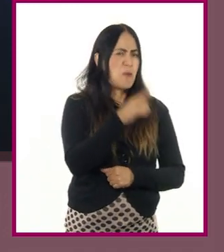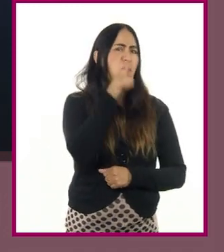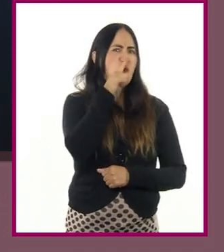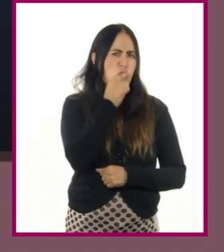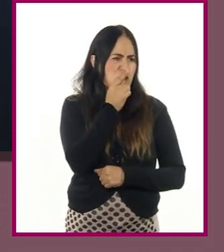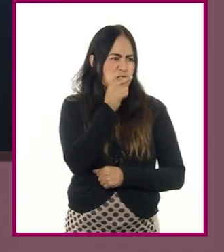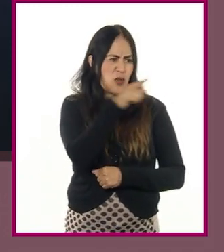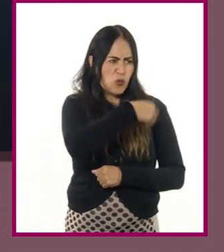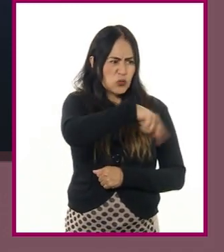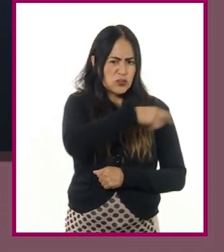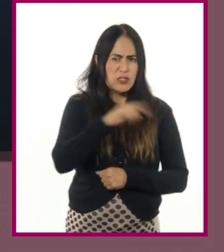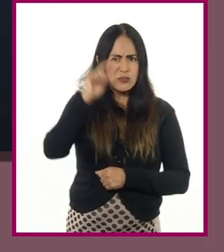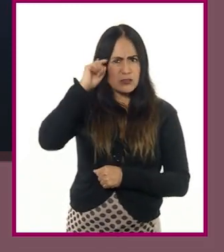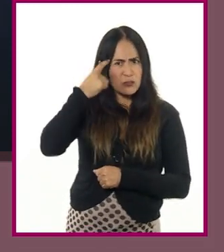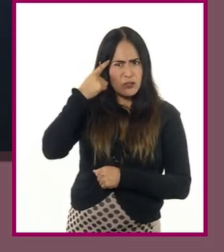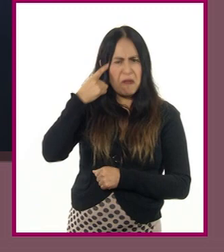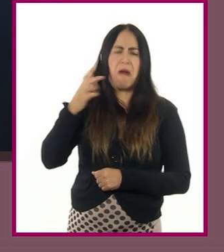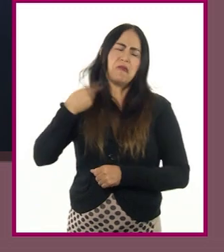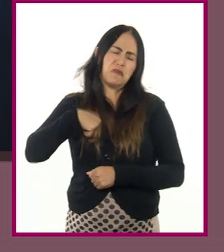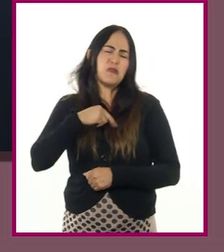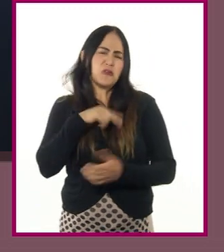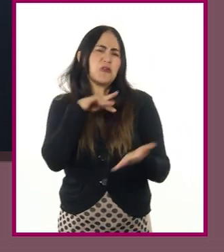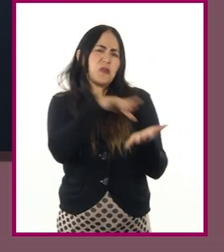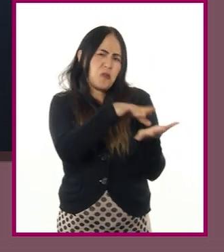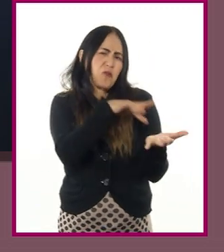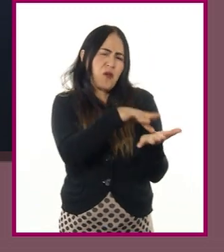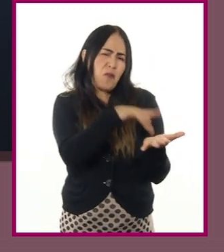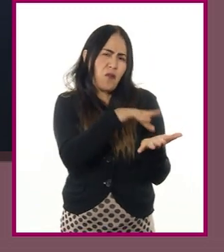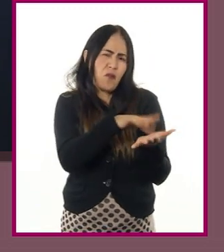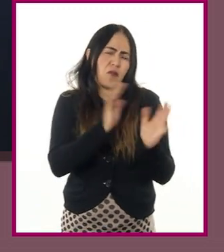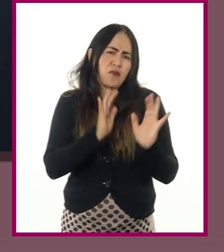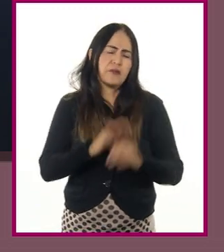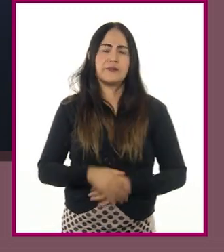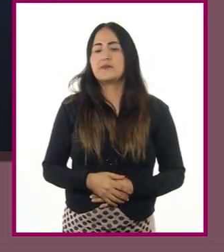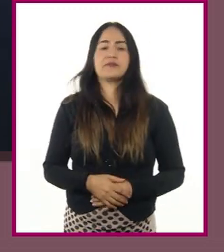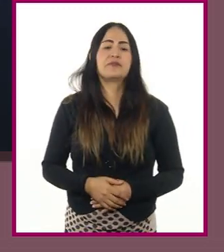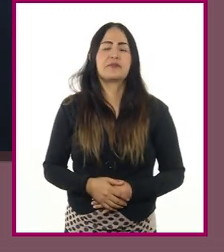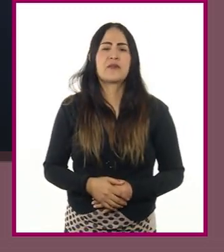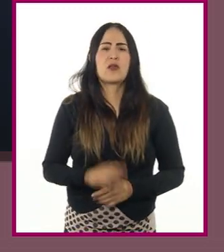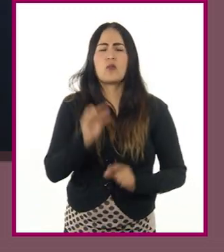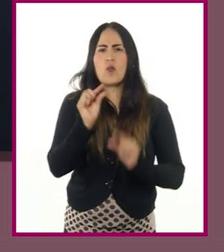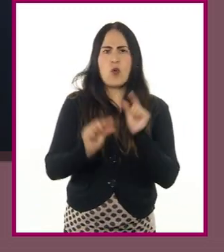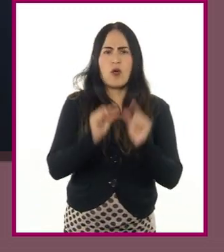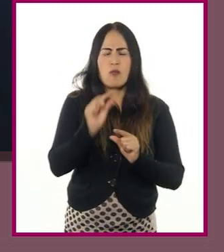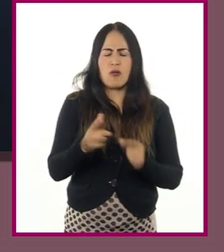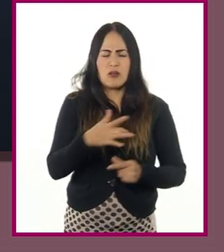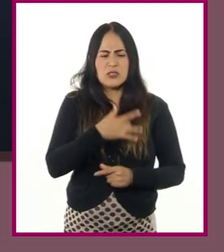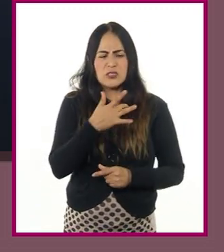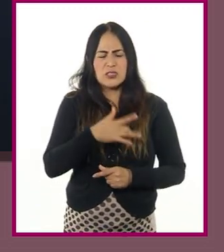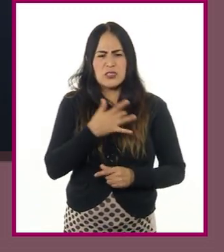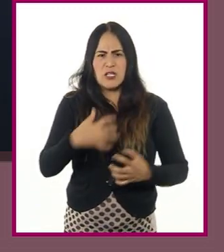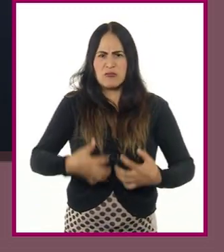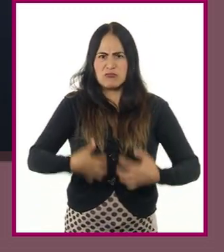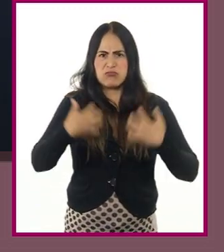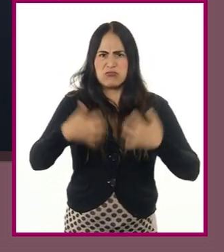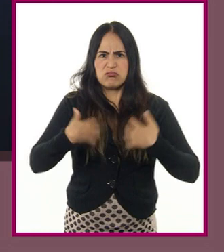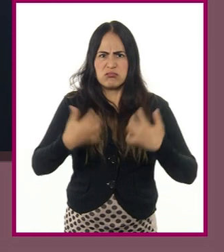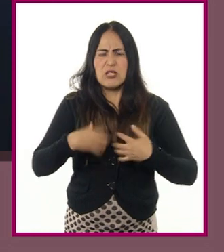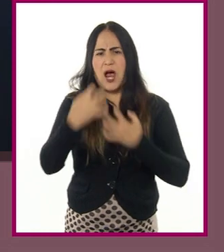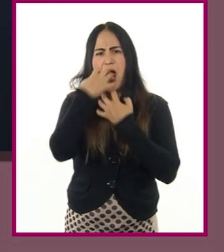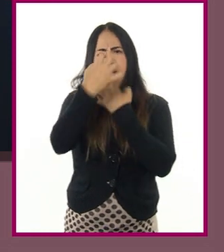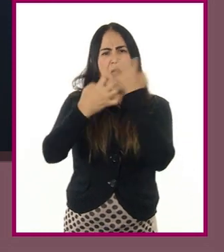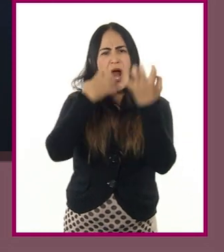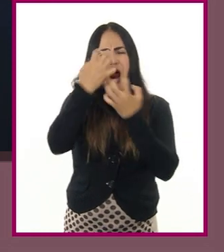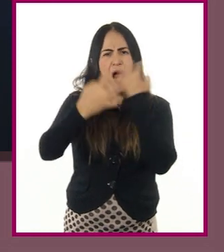los apoyamos. Y ahí se empieza a armar la efervescencia. Dicen, vámonos al Zócalo. Entonces empiezan a gritar Zócalo, Zócalo,